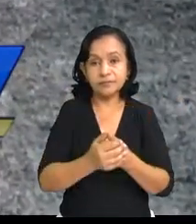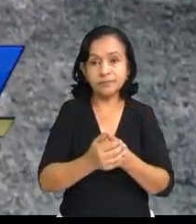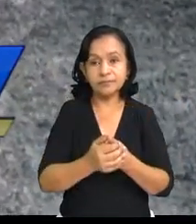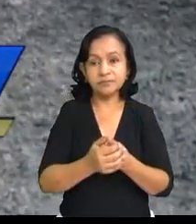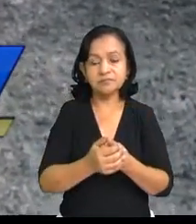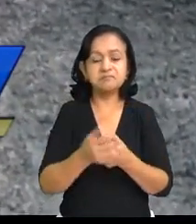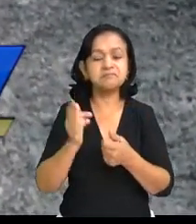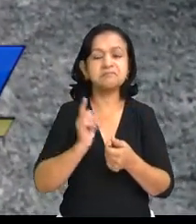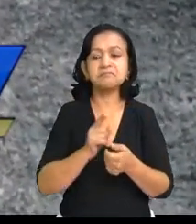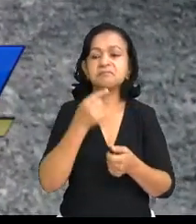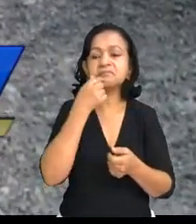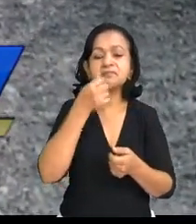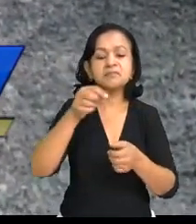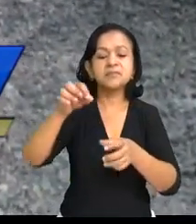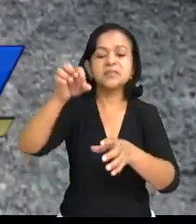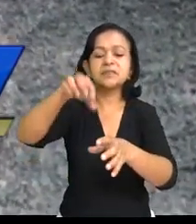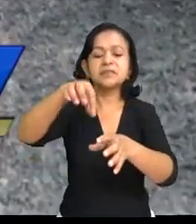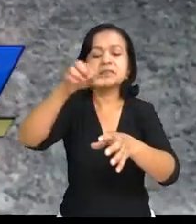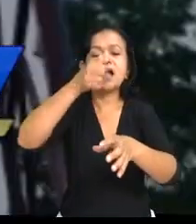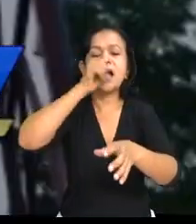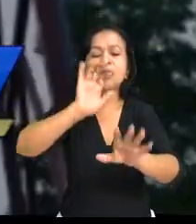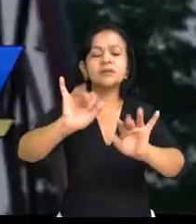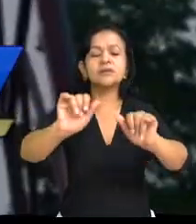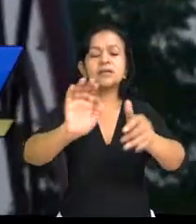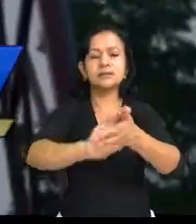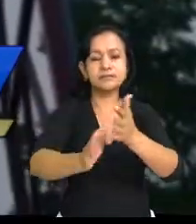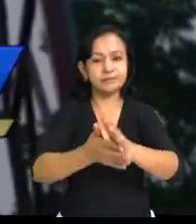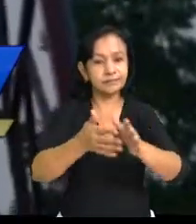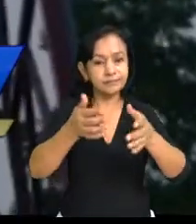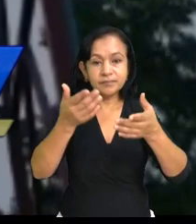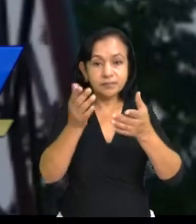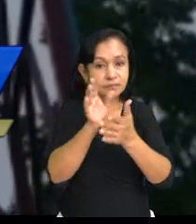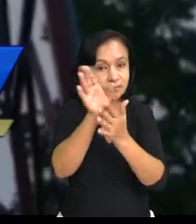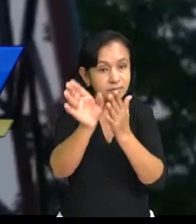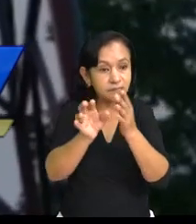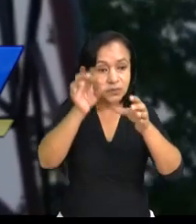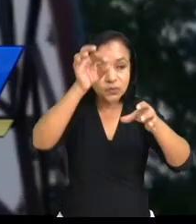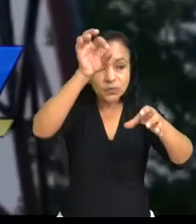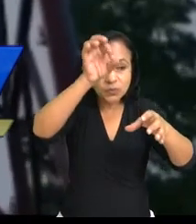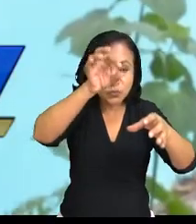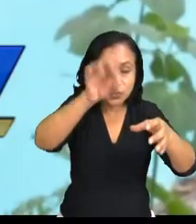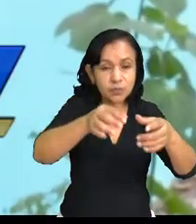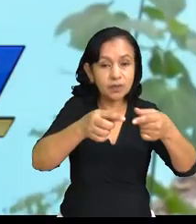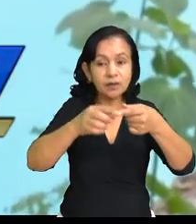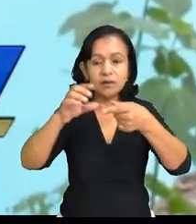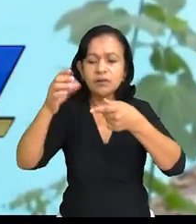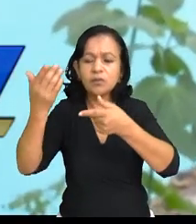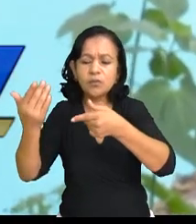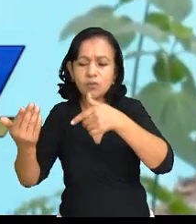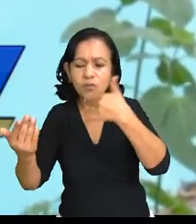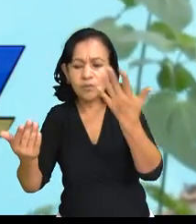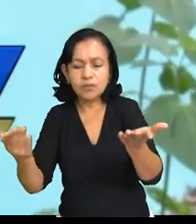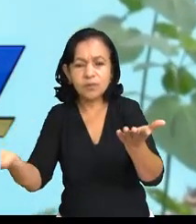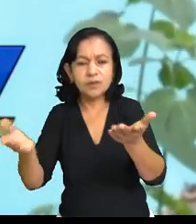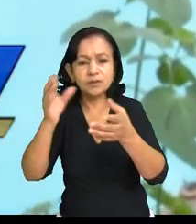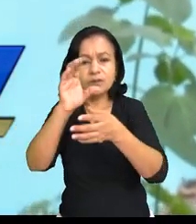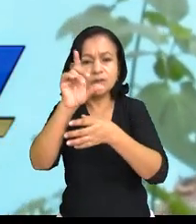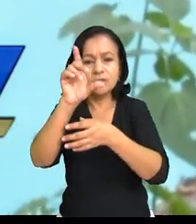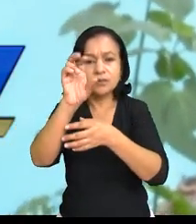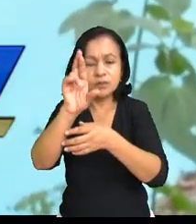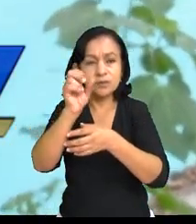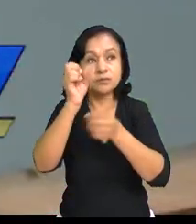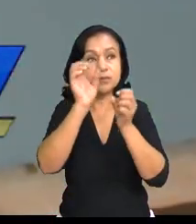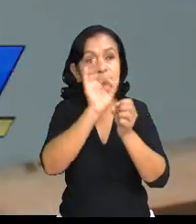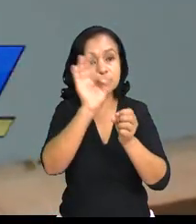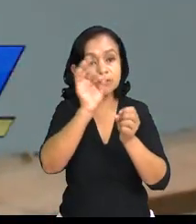simplemente llegar a clorar el agua, sino que saber la dosis exacta, el tipo de cloro, qué hacer en cada caso. Así es. Y un